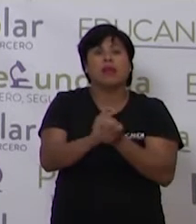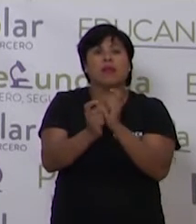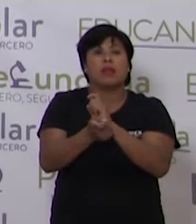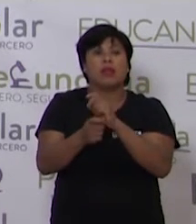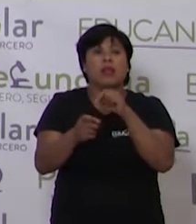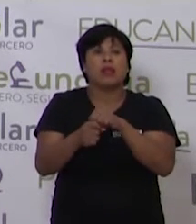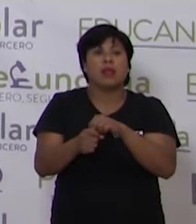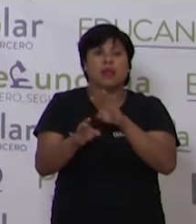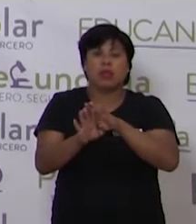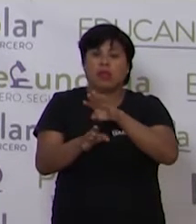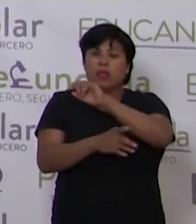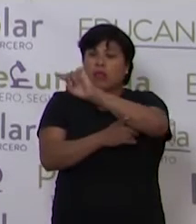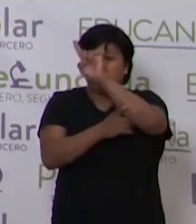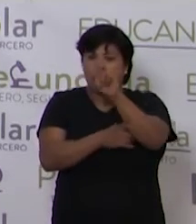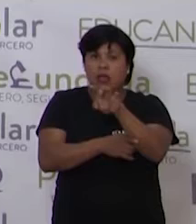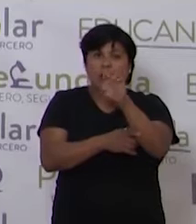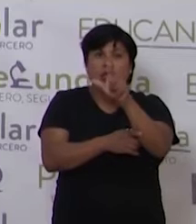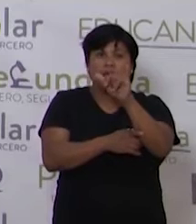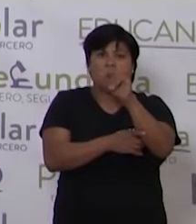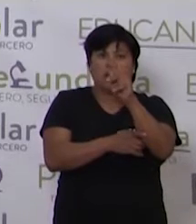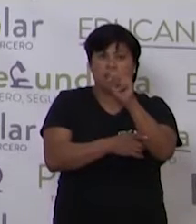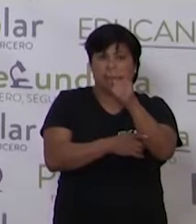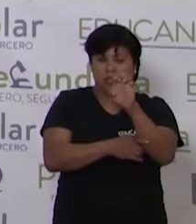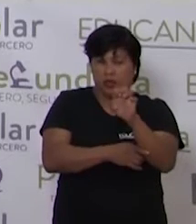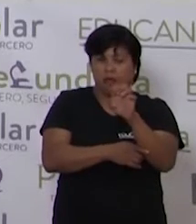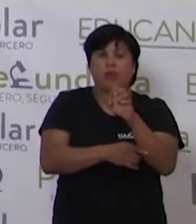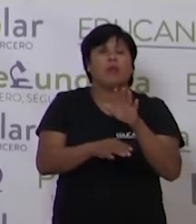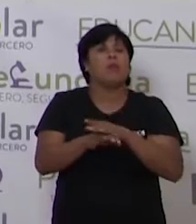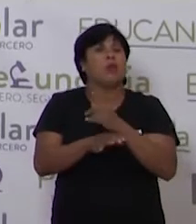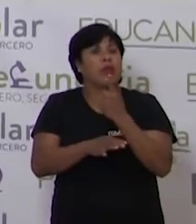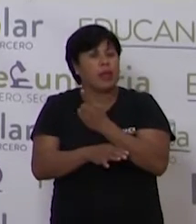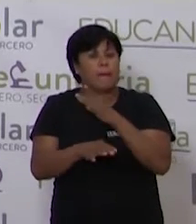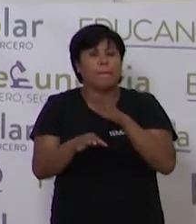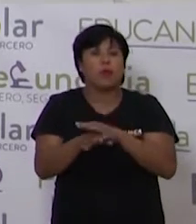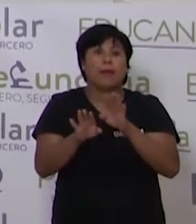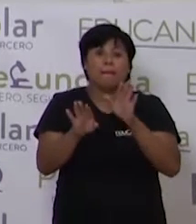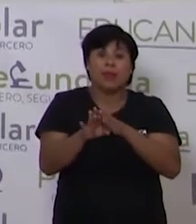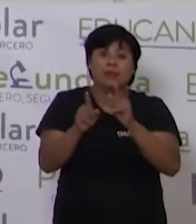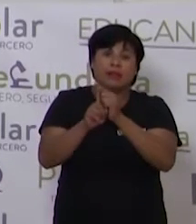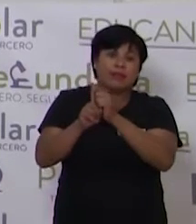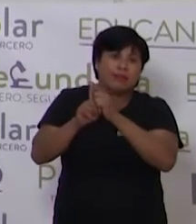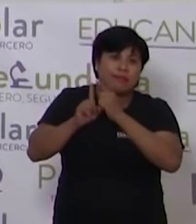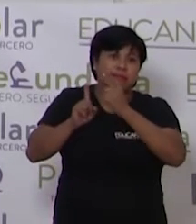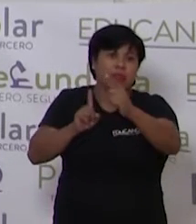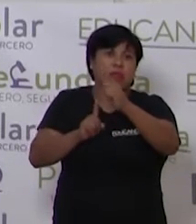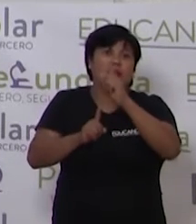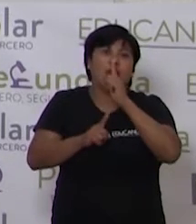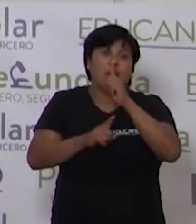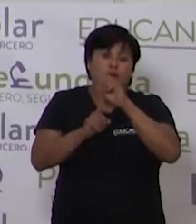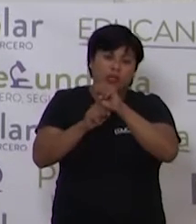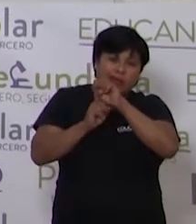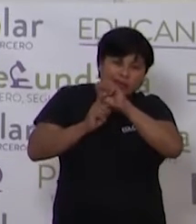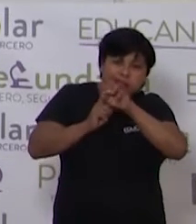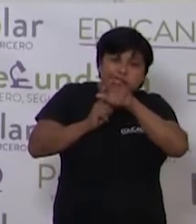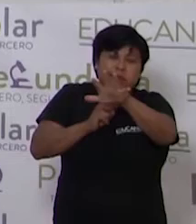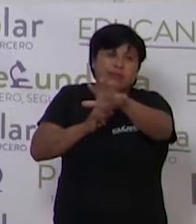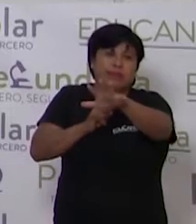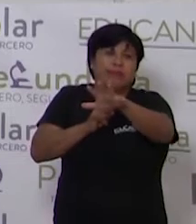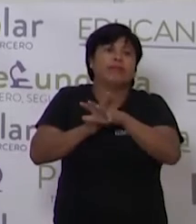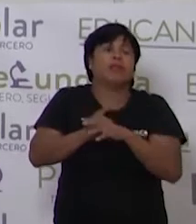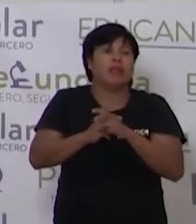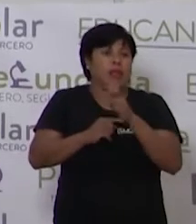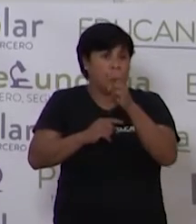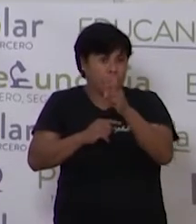una elipse. ¿Por qué? Porque se alarga más la luz.